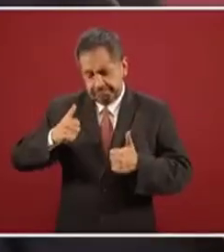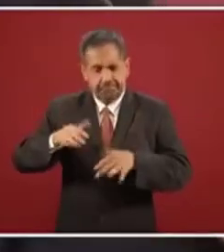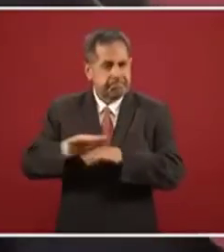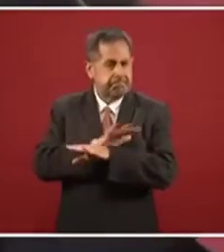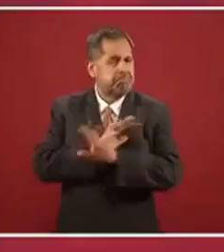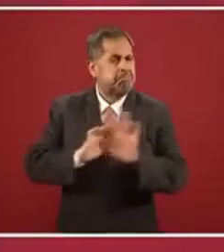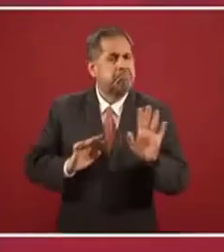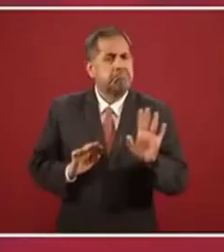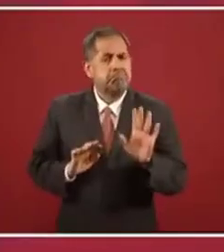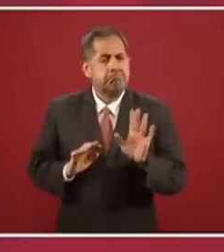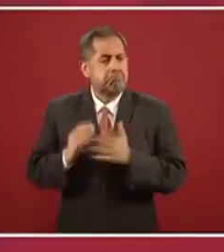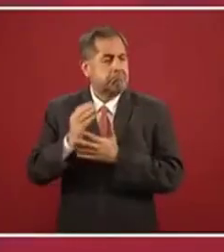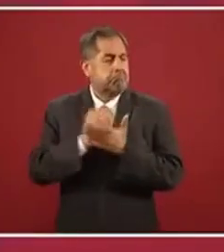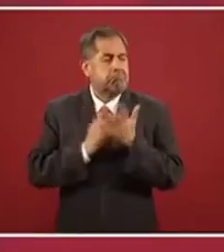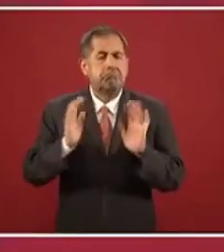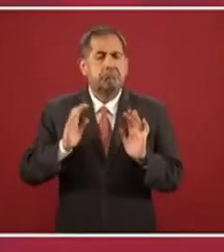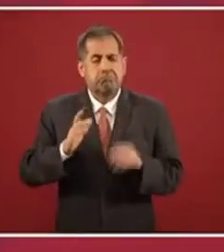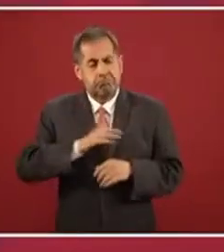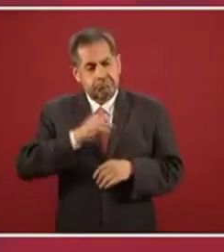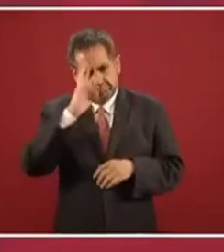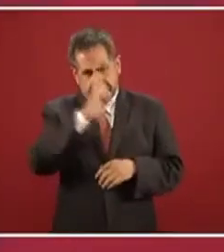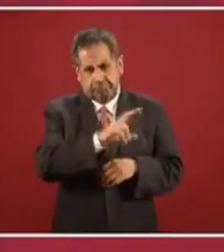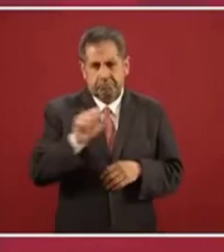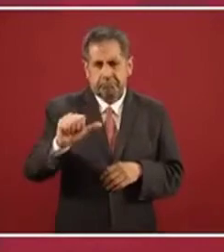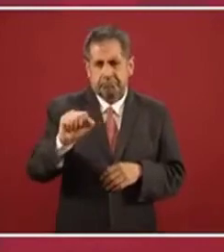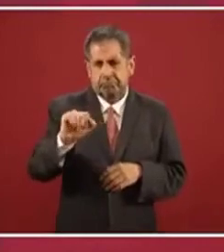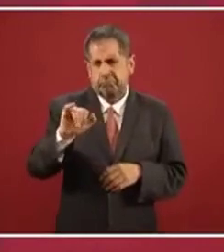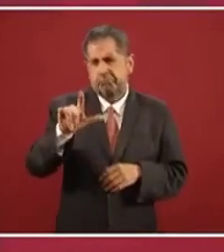y que se respete el derecho de asilo